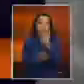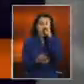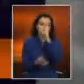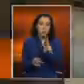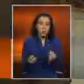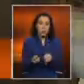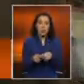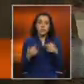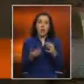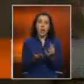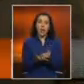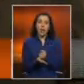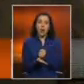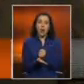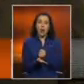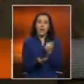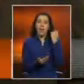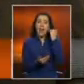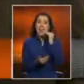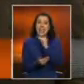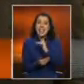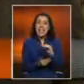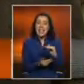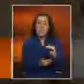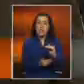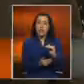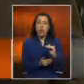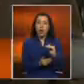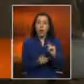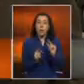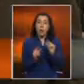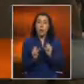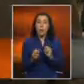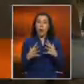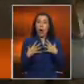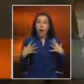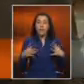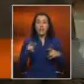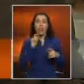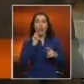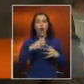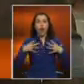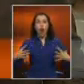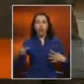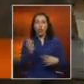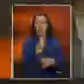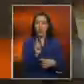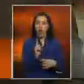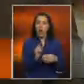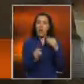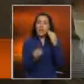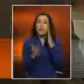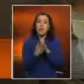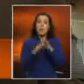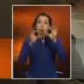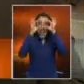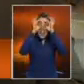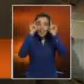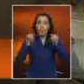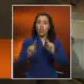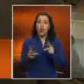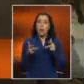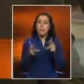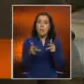Pero ya hemos logrado que a los niños que son un poquito obesos ya no les digan gordos. A los niños que usan lentes no los